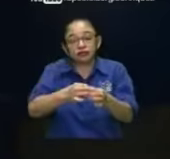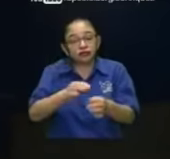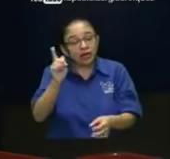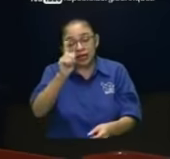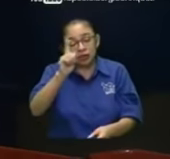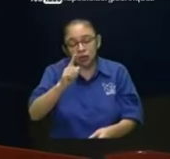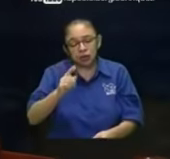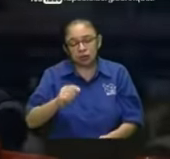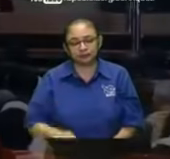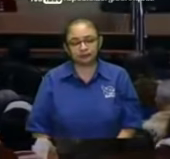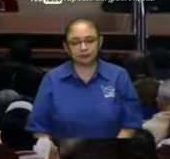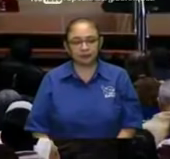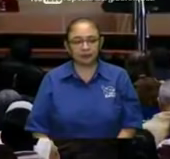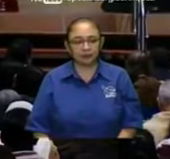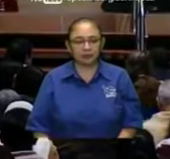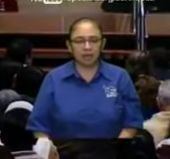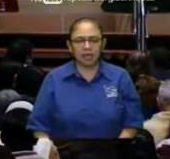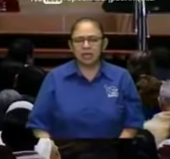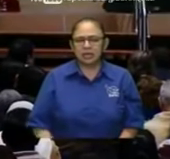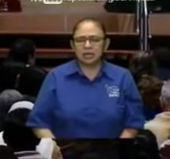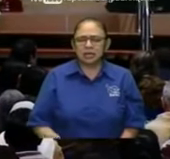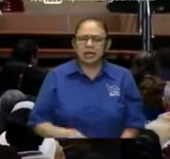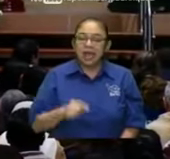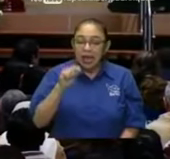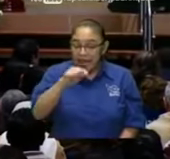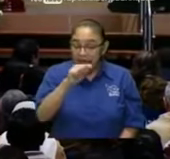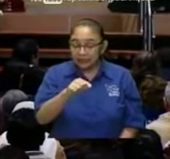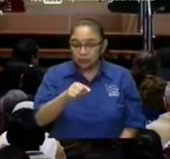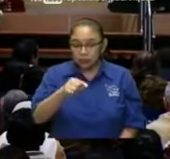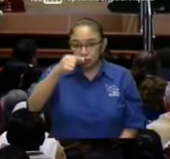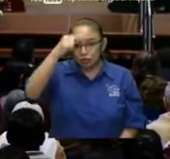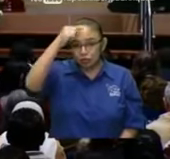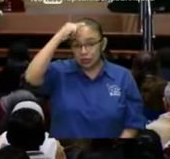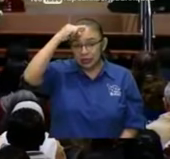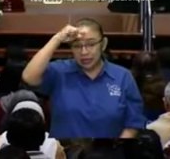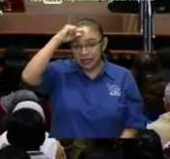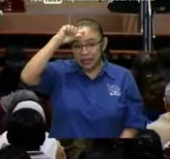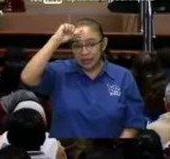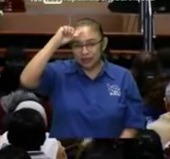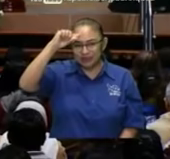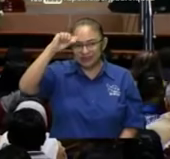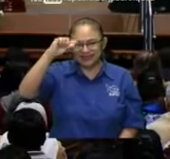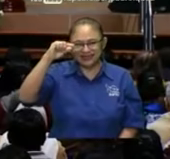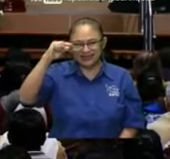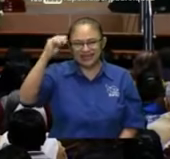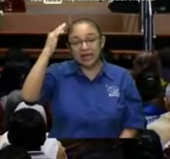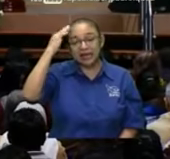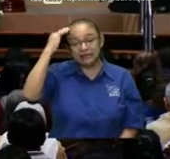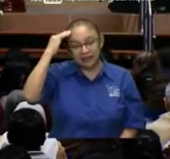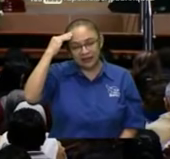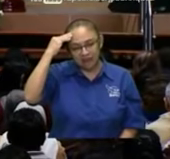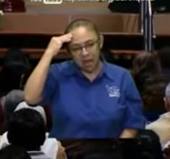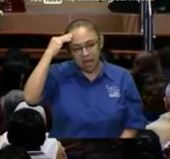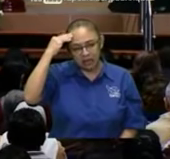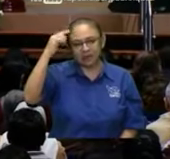cosas. Descubrieron esa cosa que se llama teorema de Pitágoras, que a usted le hizo la vida cuadritos y que todavía no sabe para qué